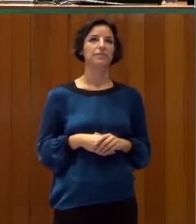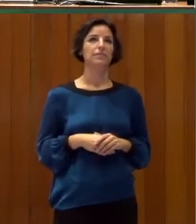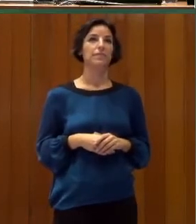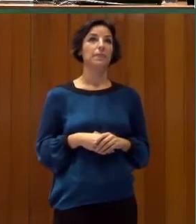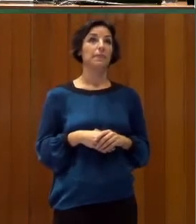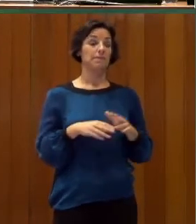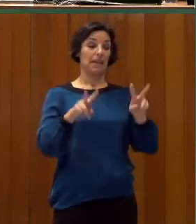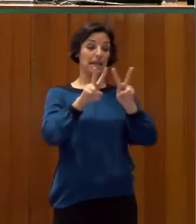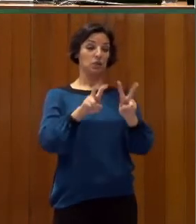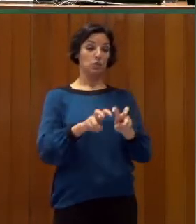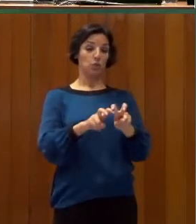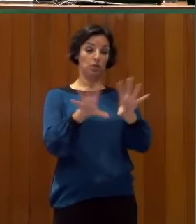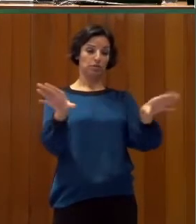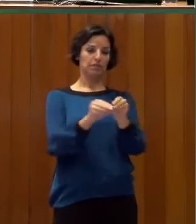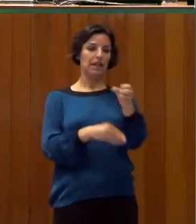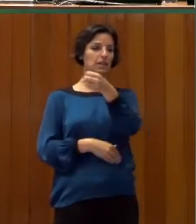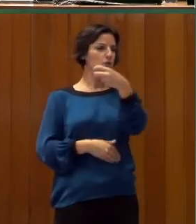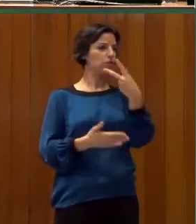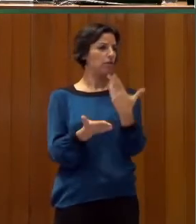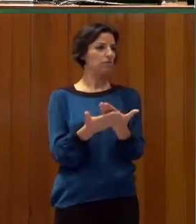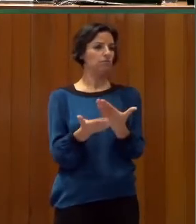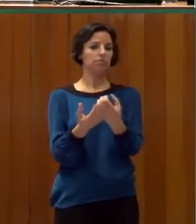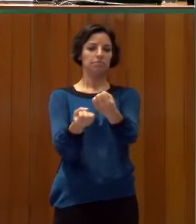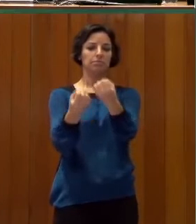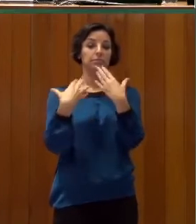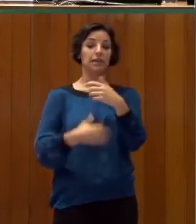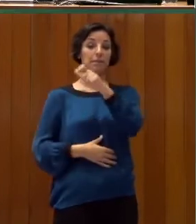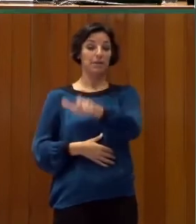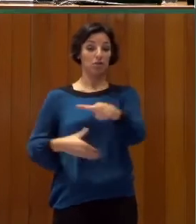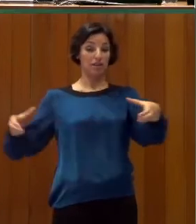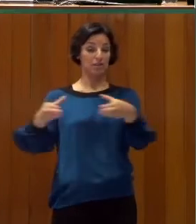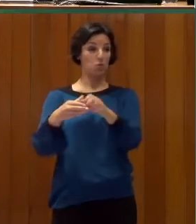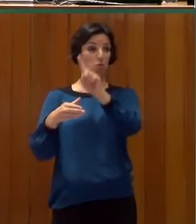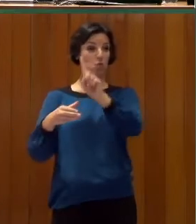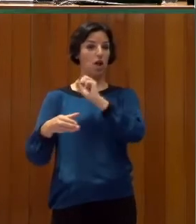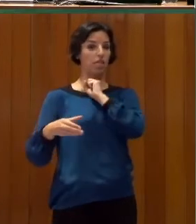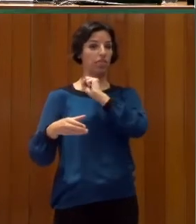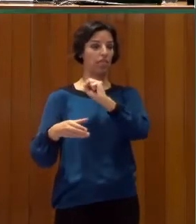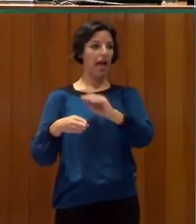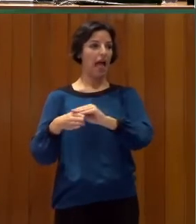Los resultados indicaron que los participantes con dependencia alcohólica se